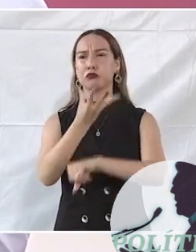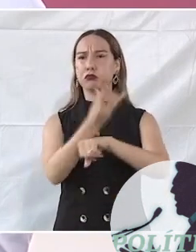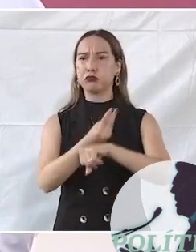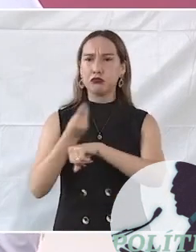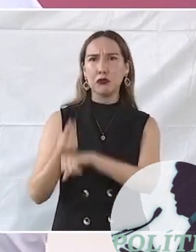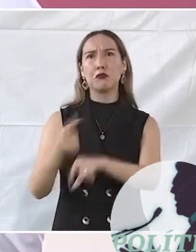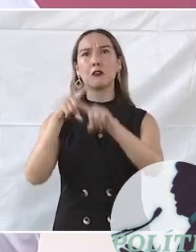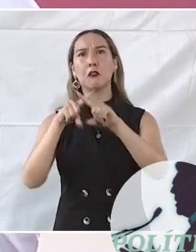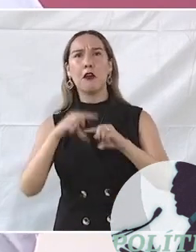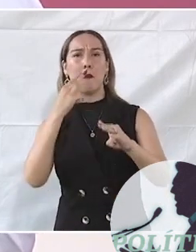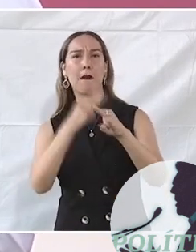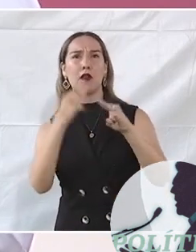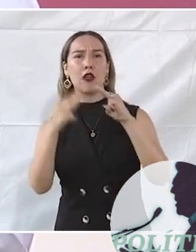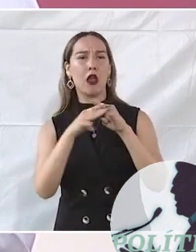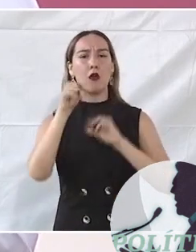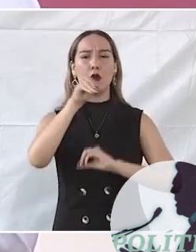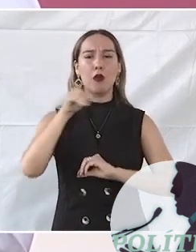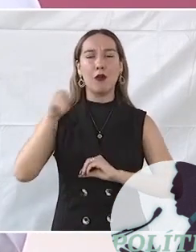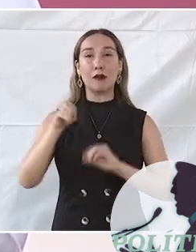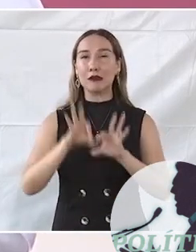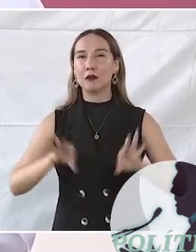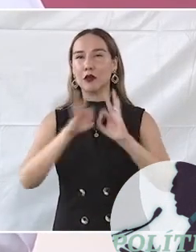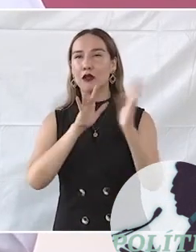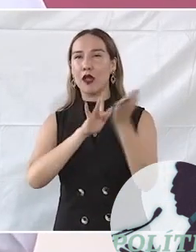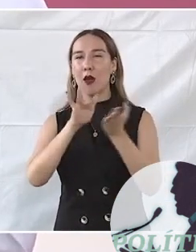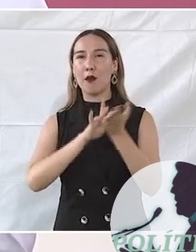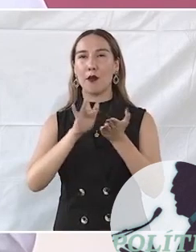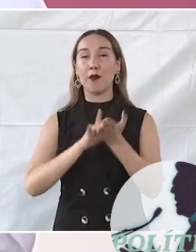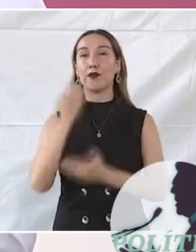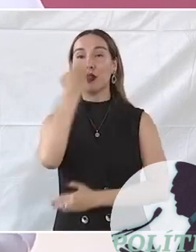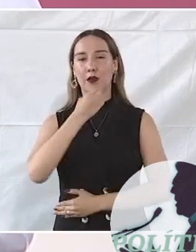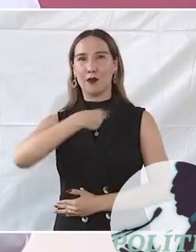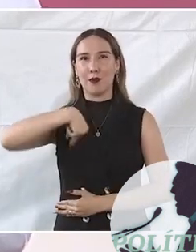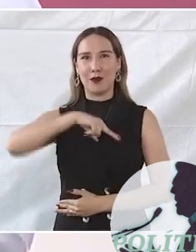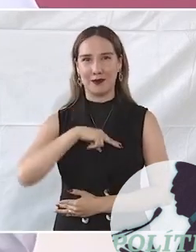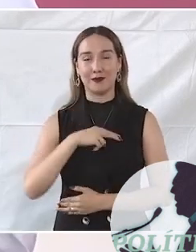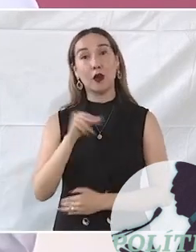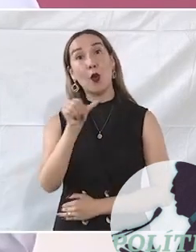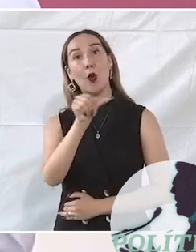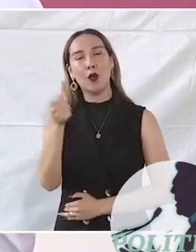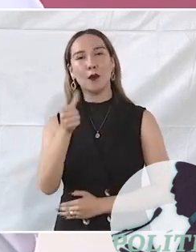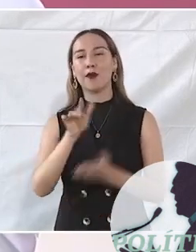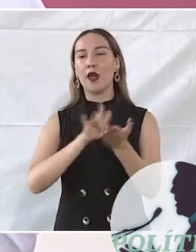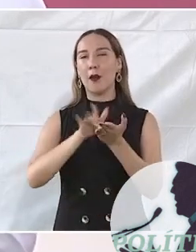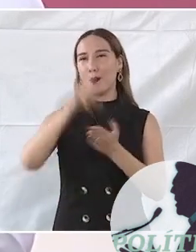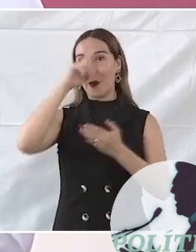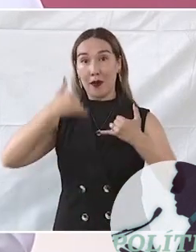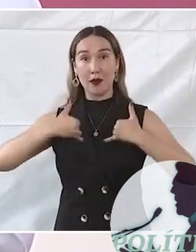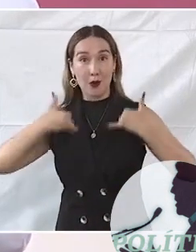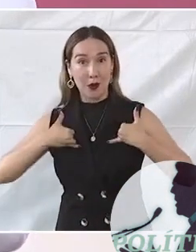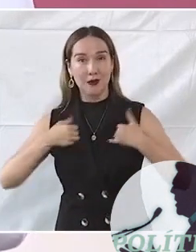equipados gracias al programa La Escuela es Nuestra. La atención a las juventudes no nos es ajena y por ello